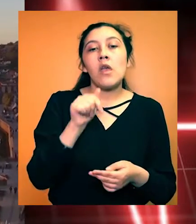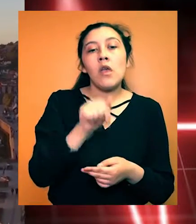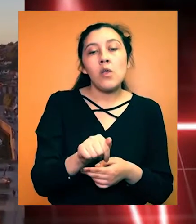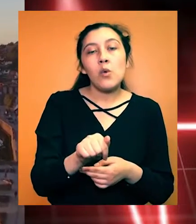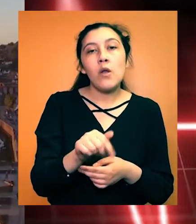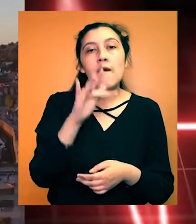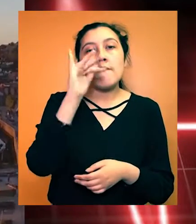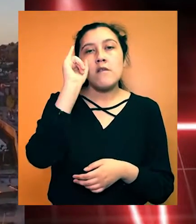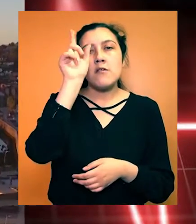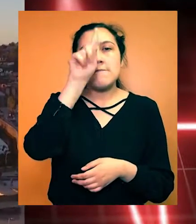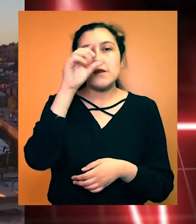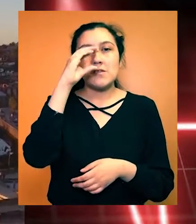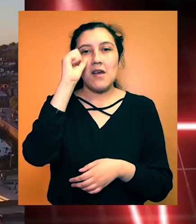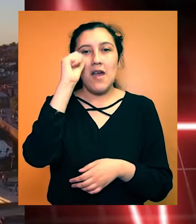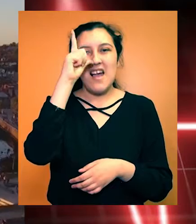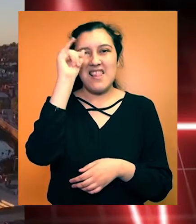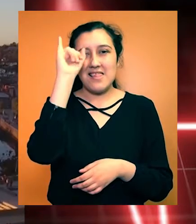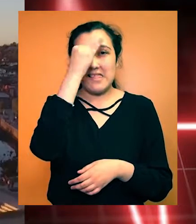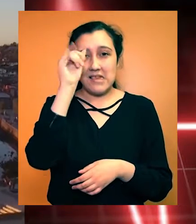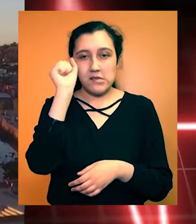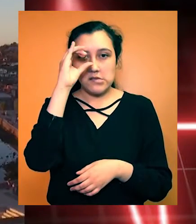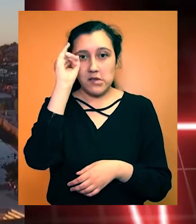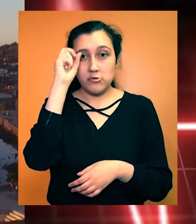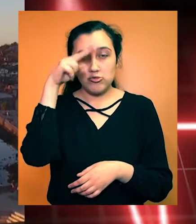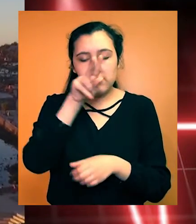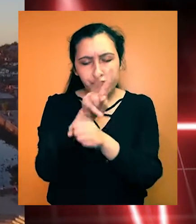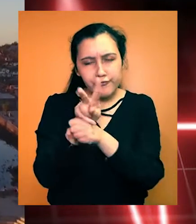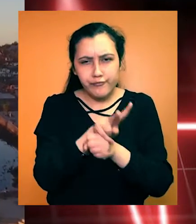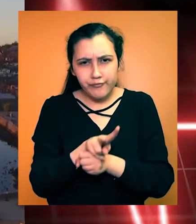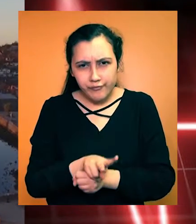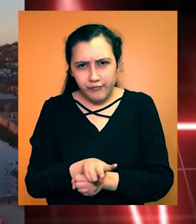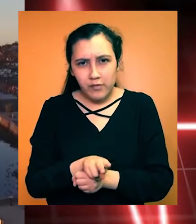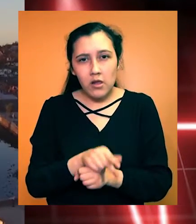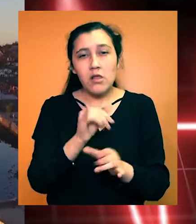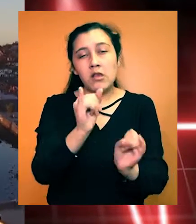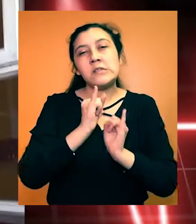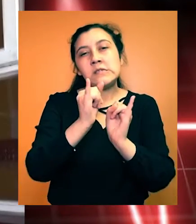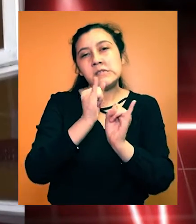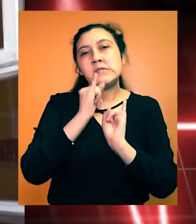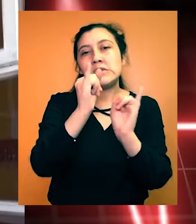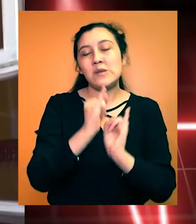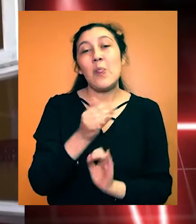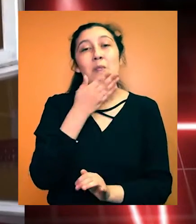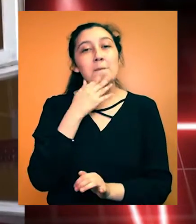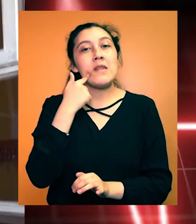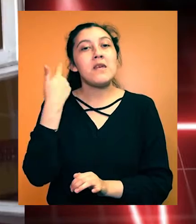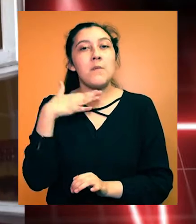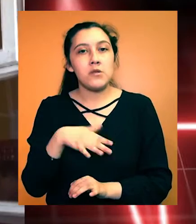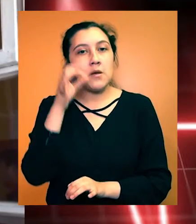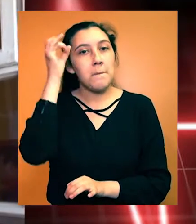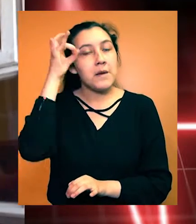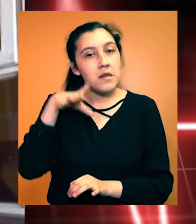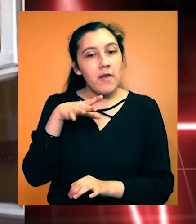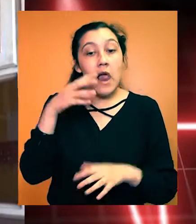será materia de una fiscalización por la vía de la Contraloría. Yo lo voy a oficiar a través de la Cámara de Diputados y esa información yo creo que va a ser determinante